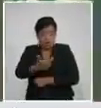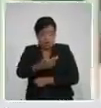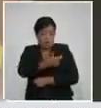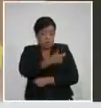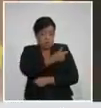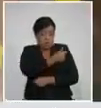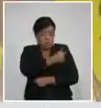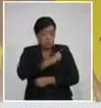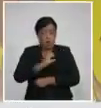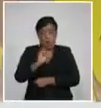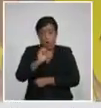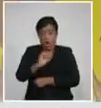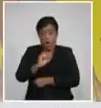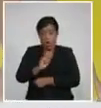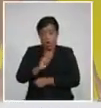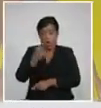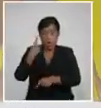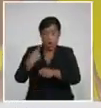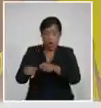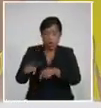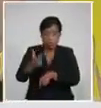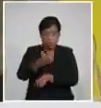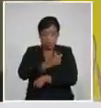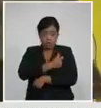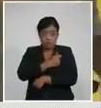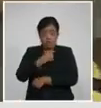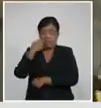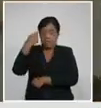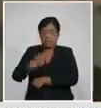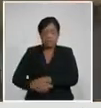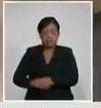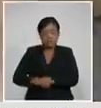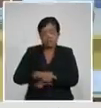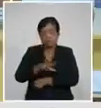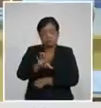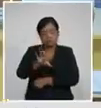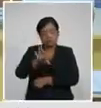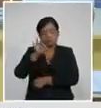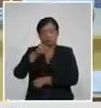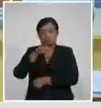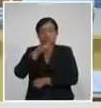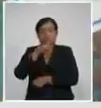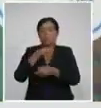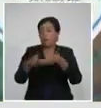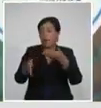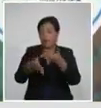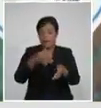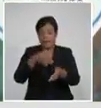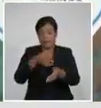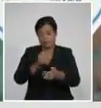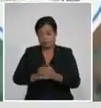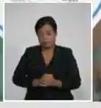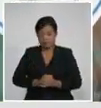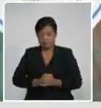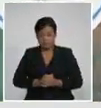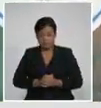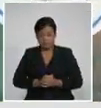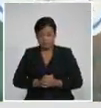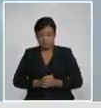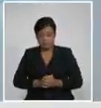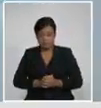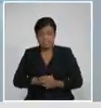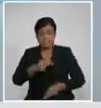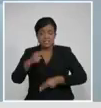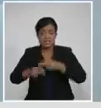o el placebo, se decide al azar. Se hace una lista de